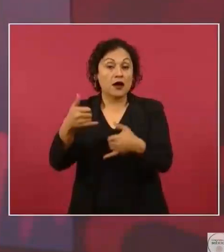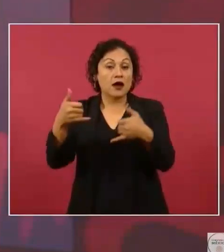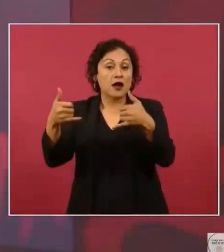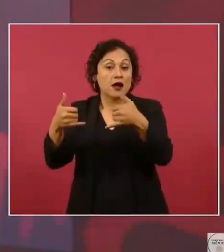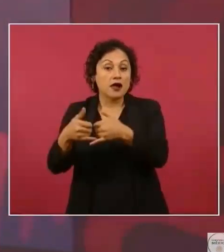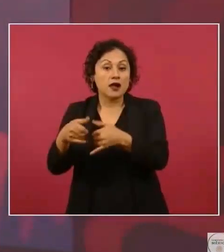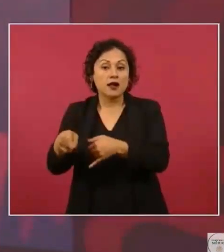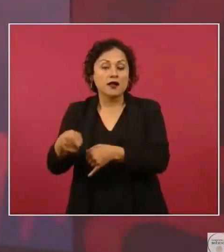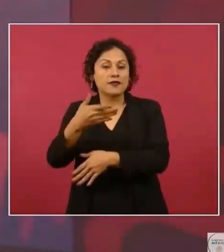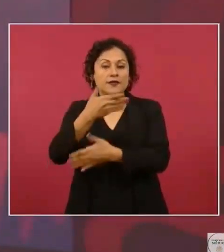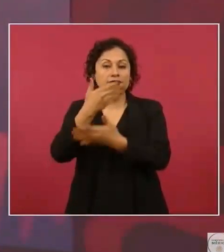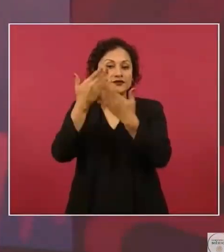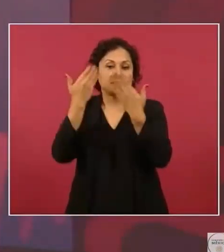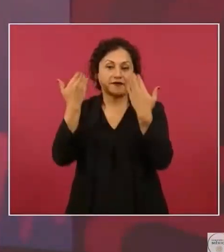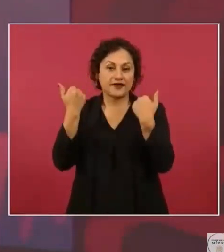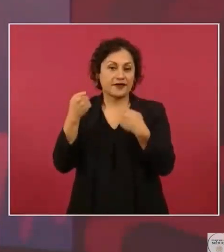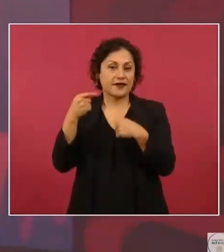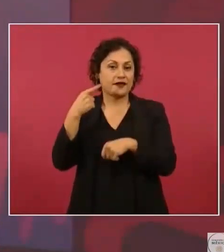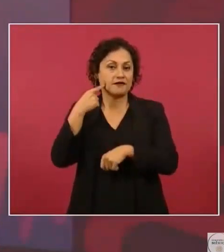Y en el periódico